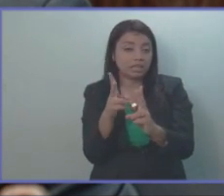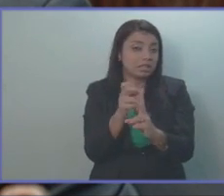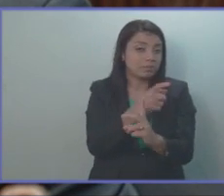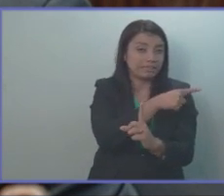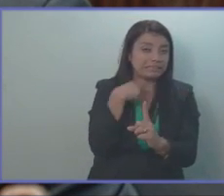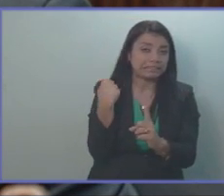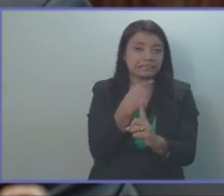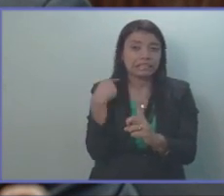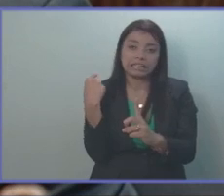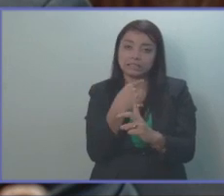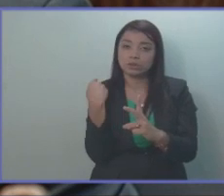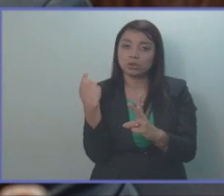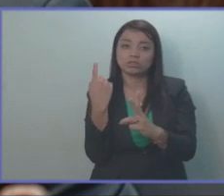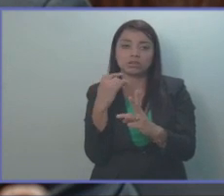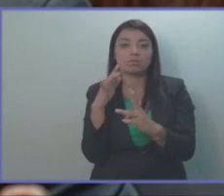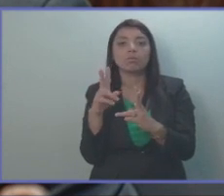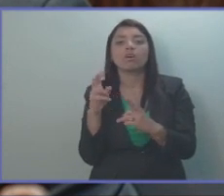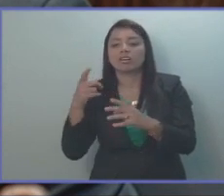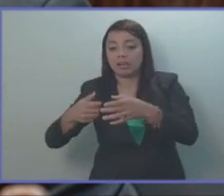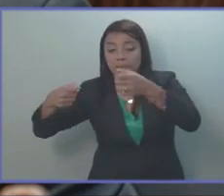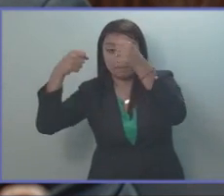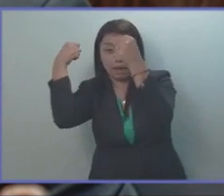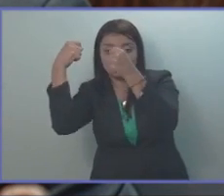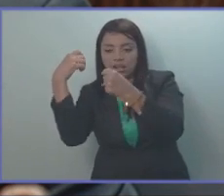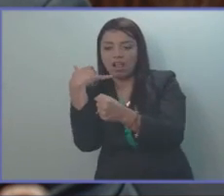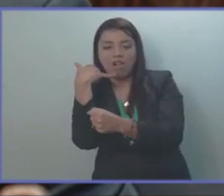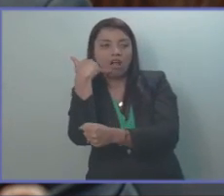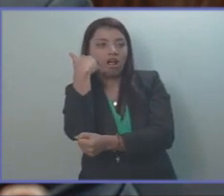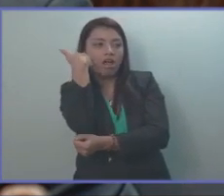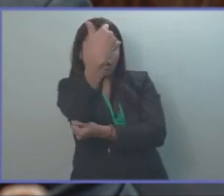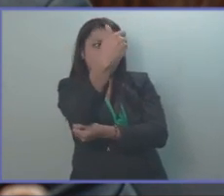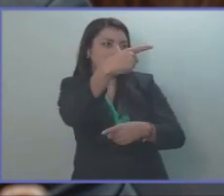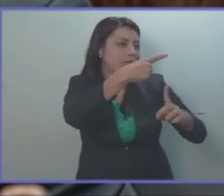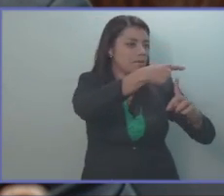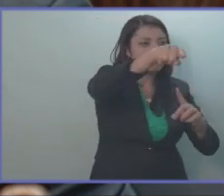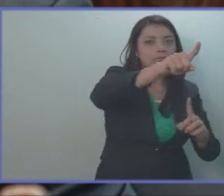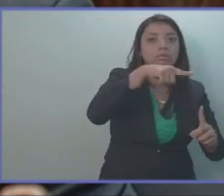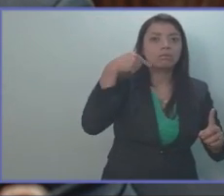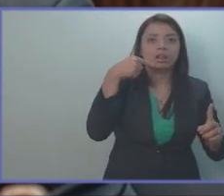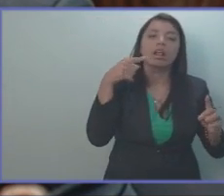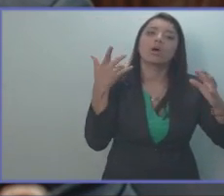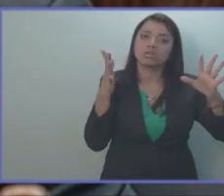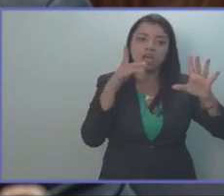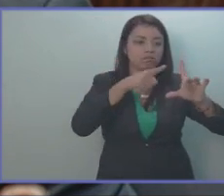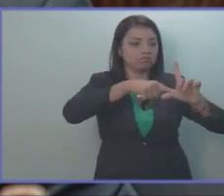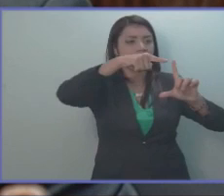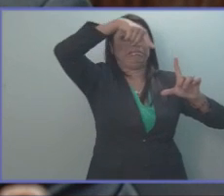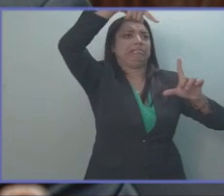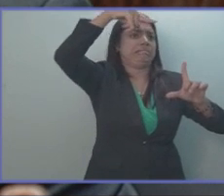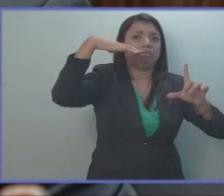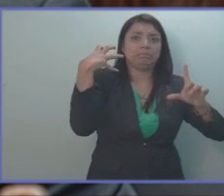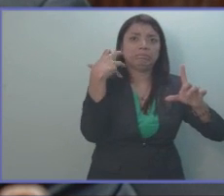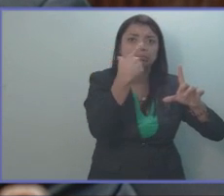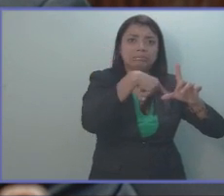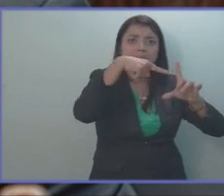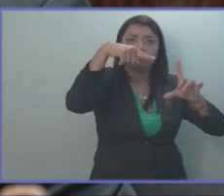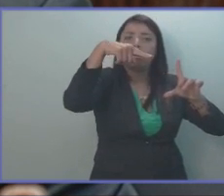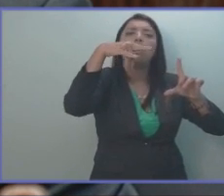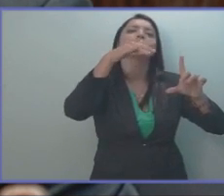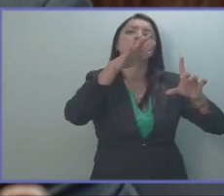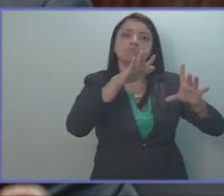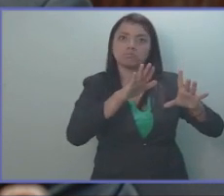se cometían por órdenes emanadas desde el interior de los centros penitenciarios, razón por la